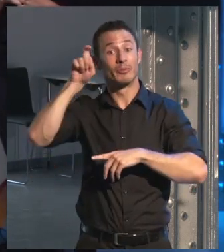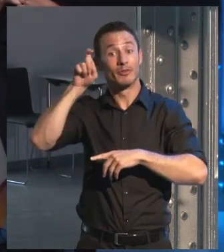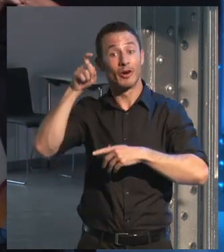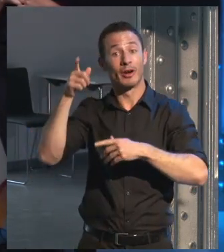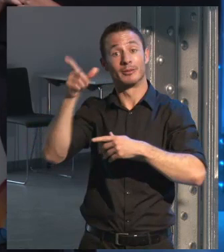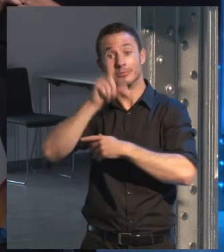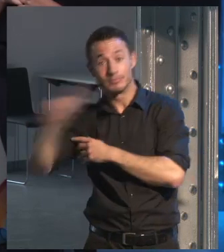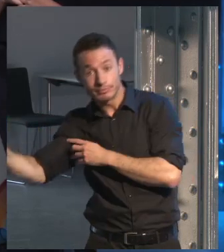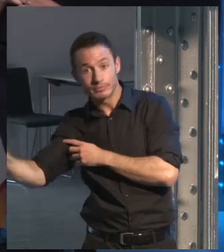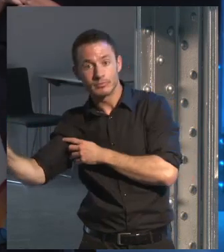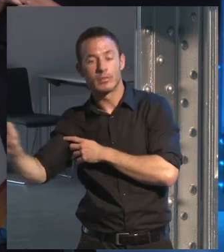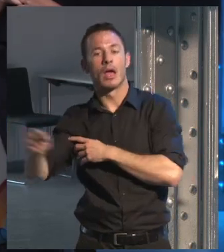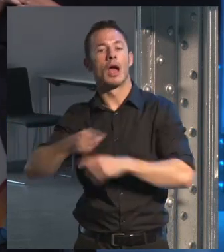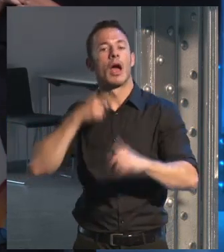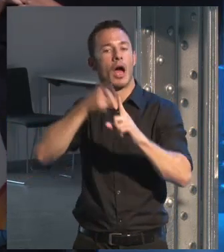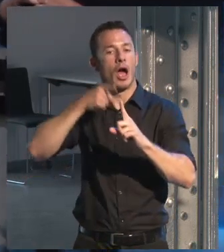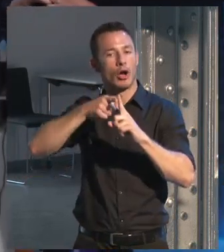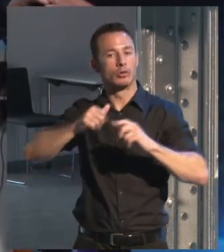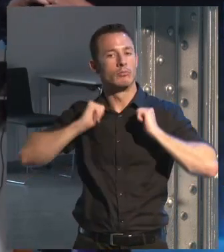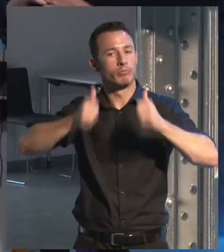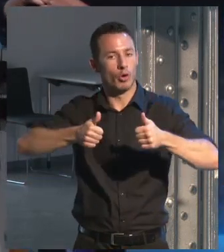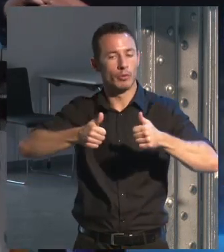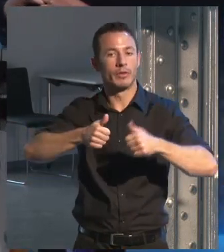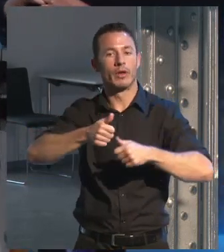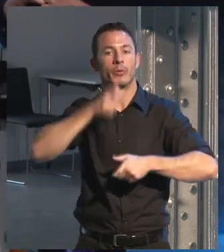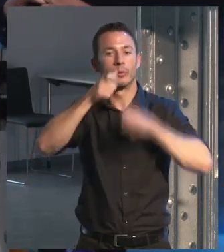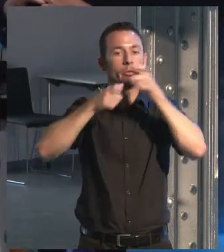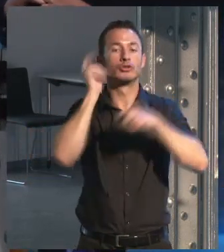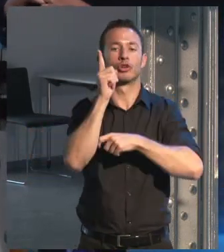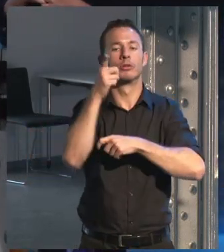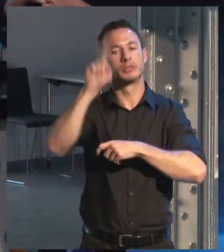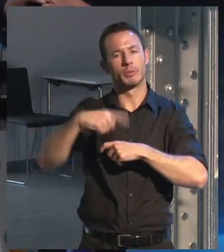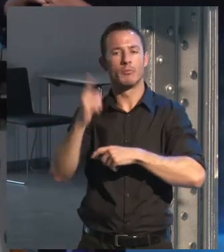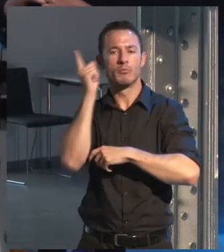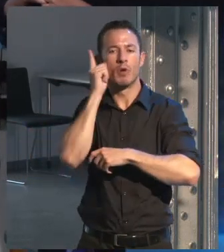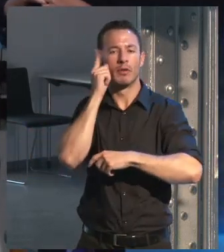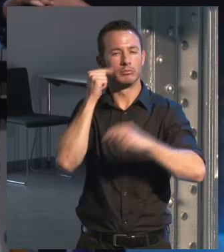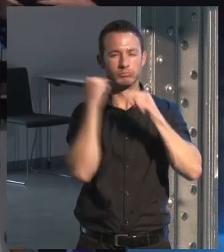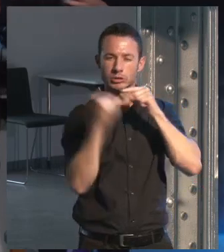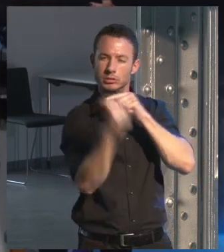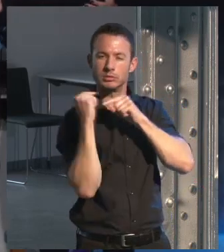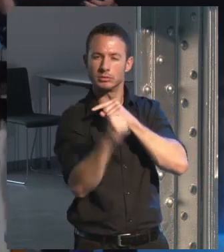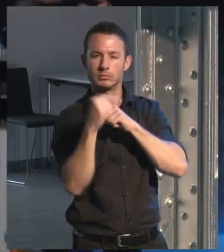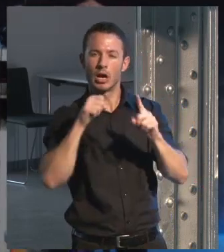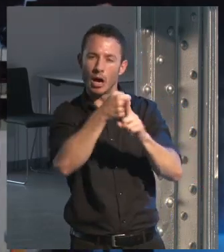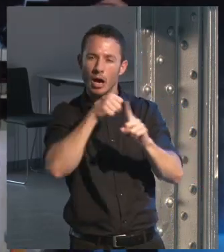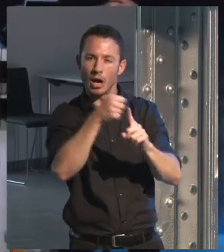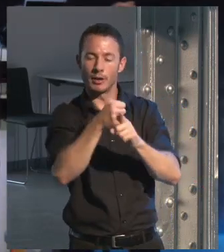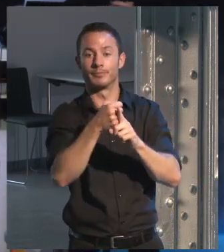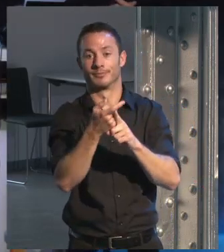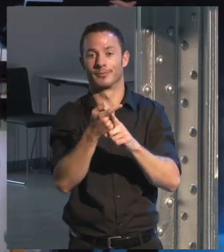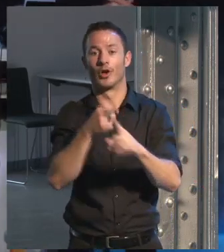solo verbalmente, sino también a través de las redes sociales, a través del móvil, con el ciberbullying. Y el objetivo era ese, que todo el mundo